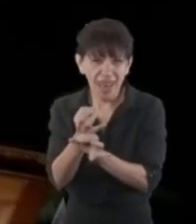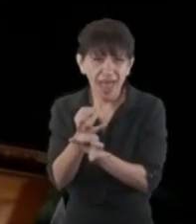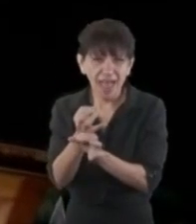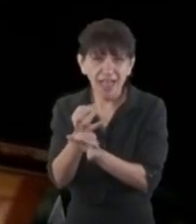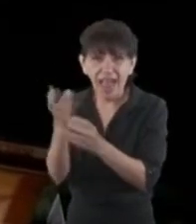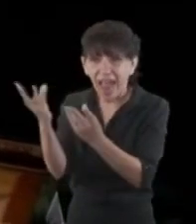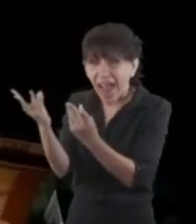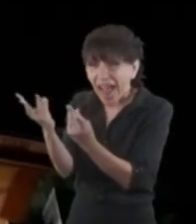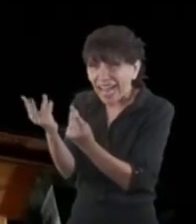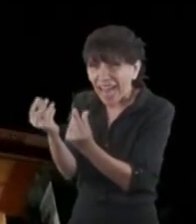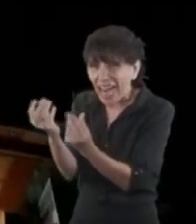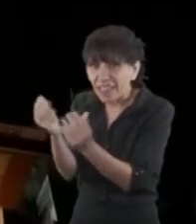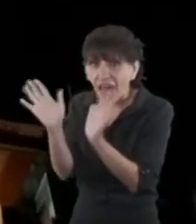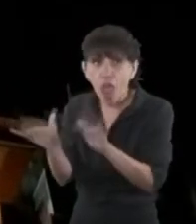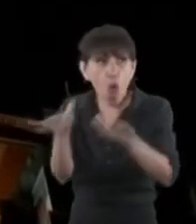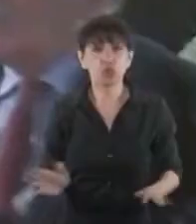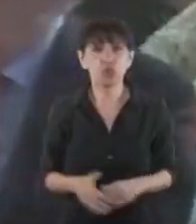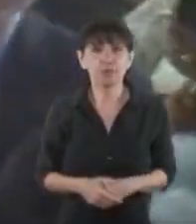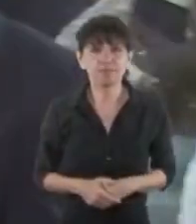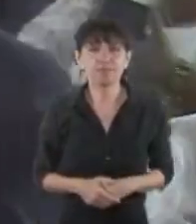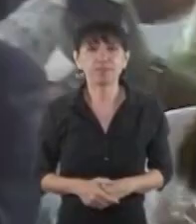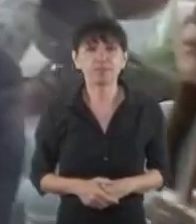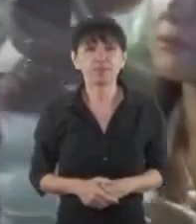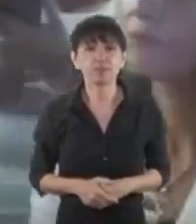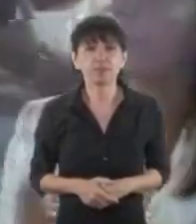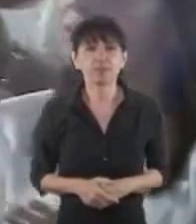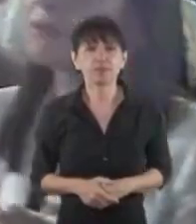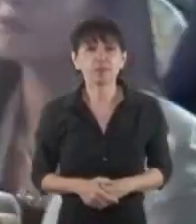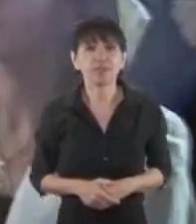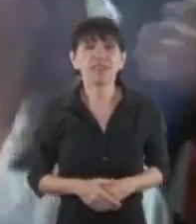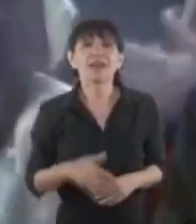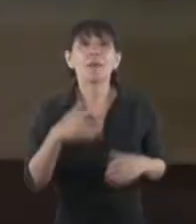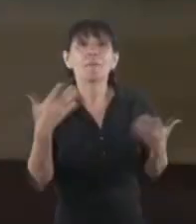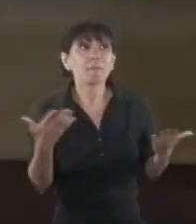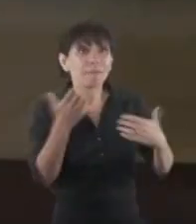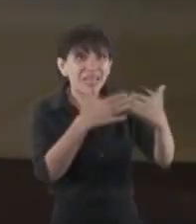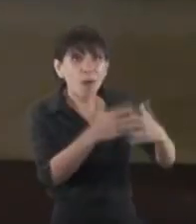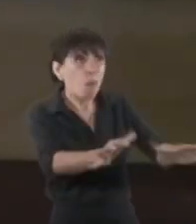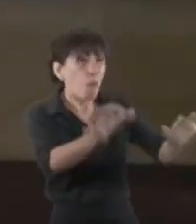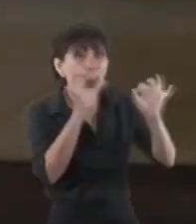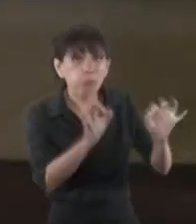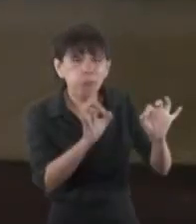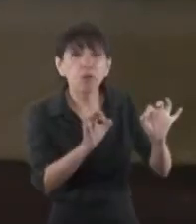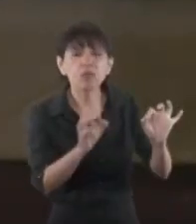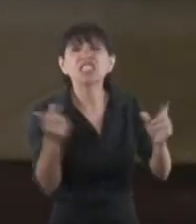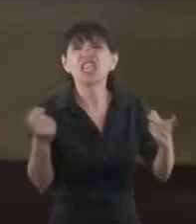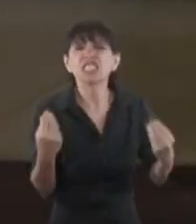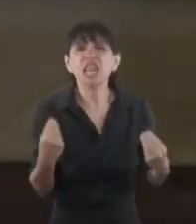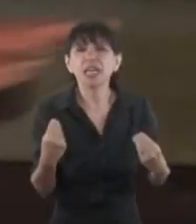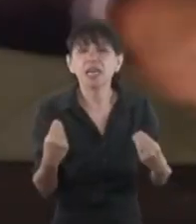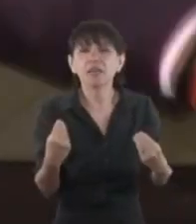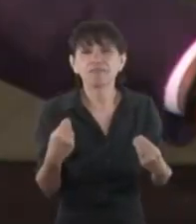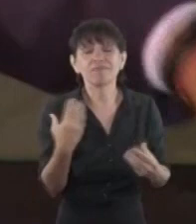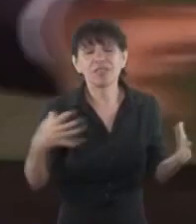calidad edilicia que aquí estoy viendo. Para que esto se pudiera hacer hace falta voluntad política. La voluntad de